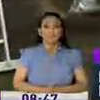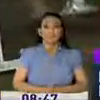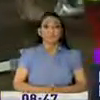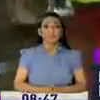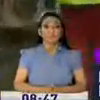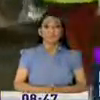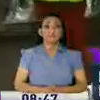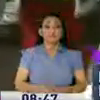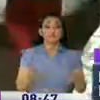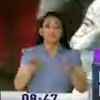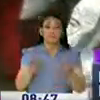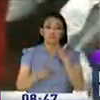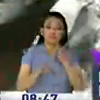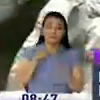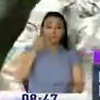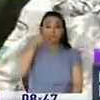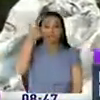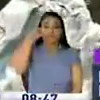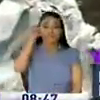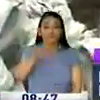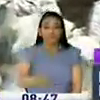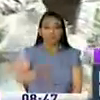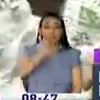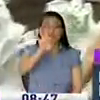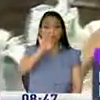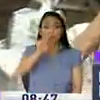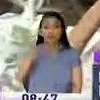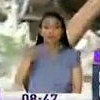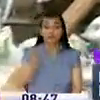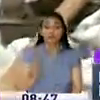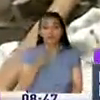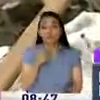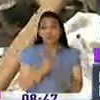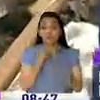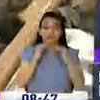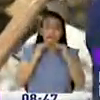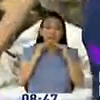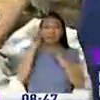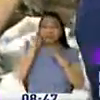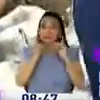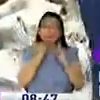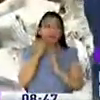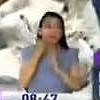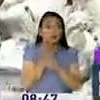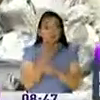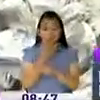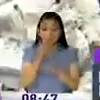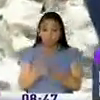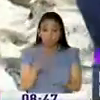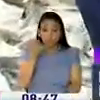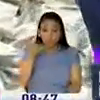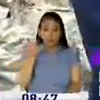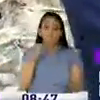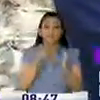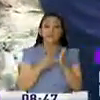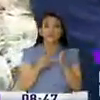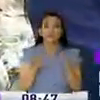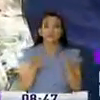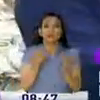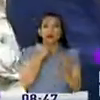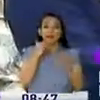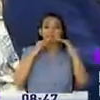puede la ciudadanía comunicarse con el número del 911 en caso de que su vivienda presente alguna afectación. En el caso